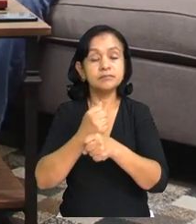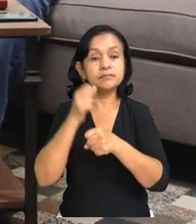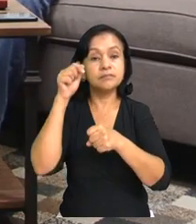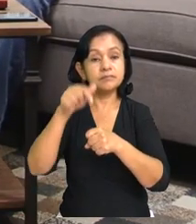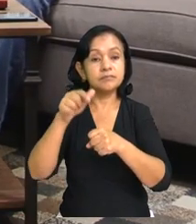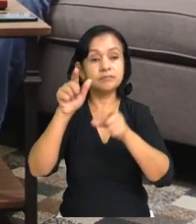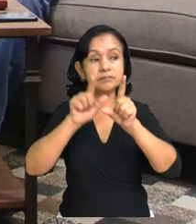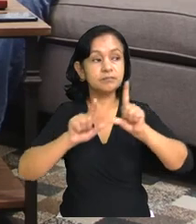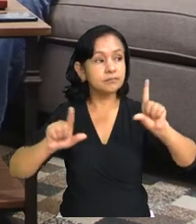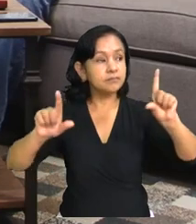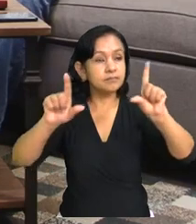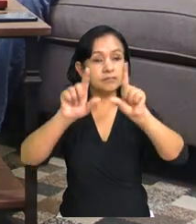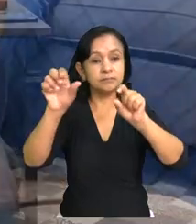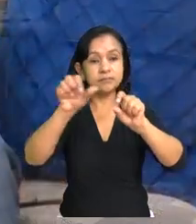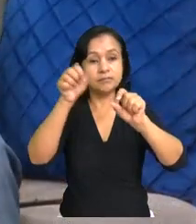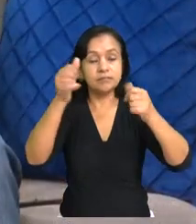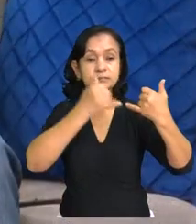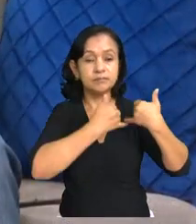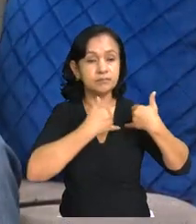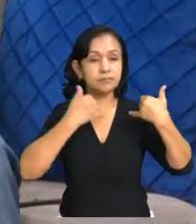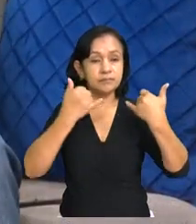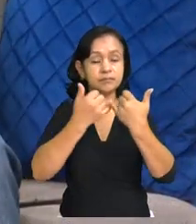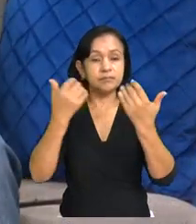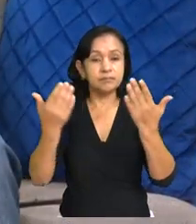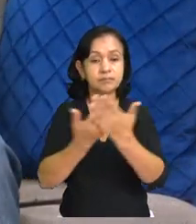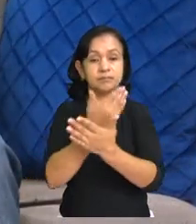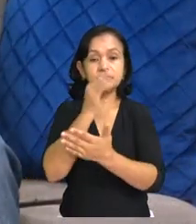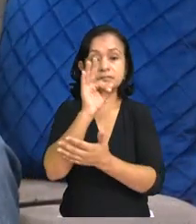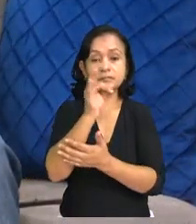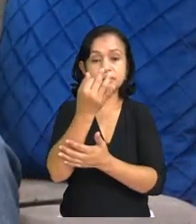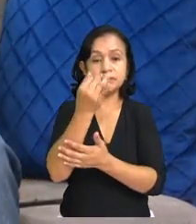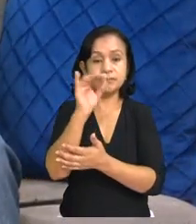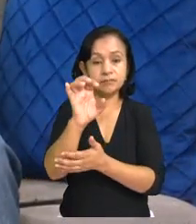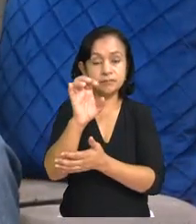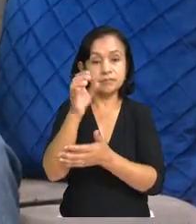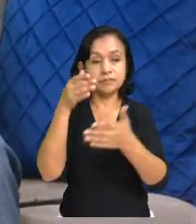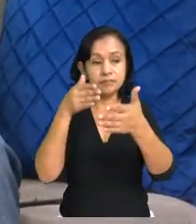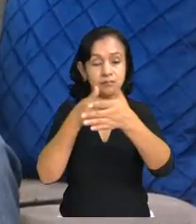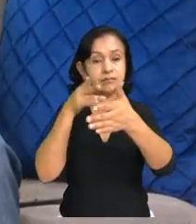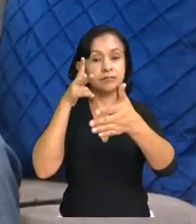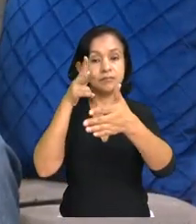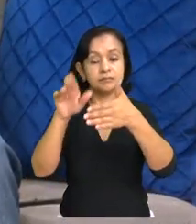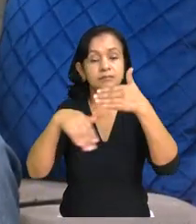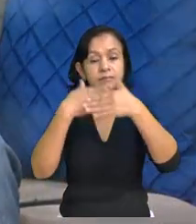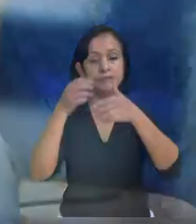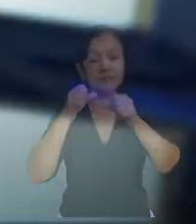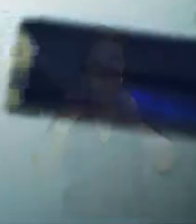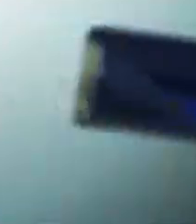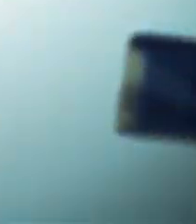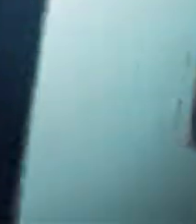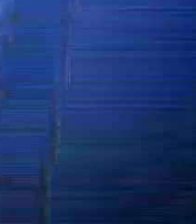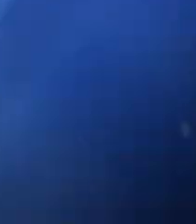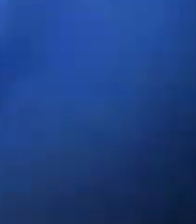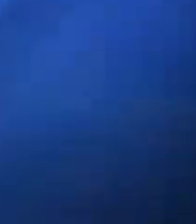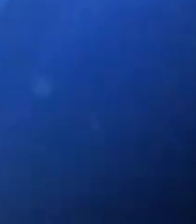este espacio otras instituciones, además del nuevo FICE. Hacemos una breve pausa y nosotros ya volvemos.